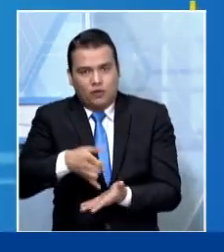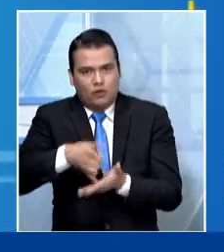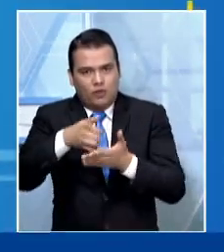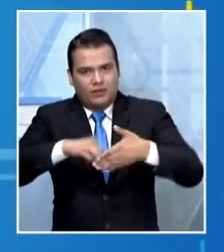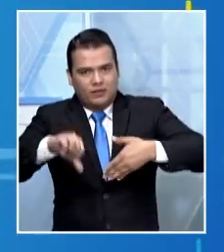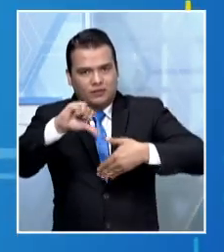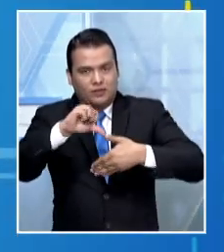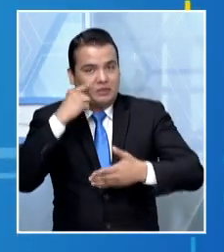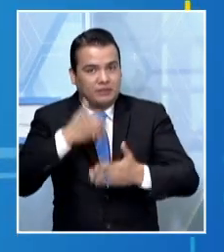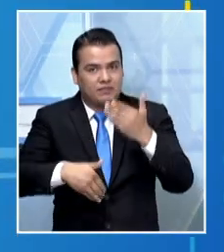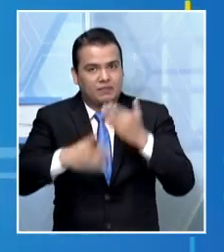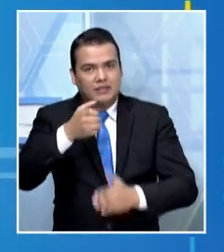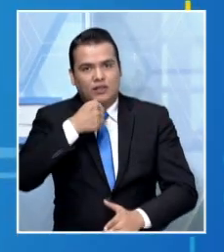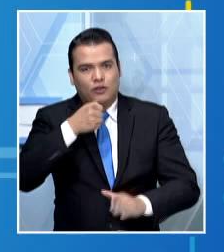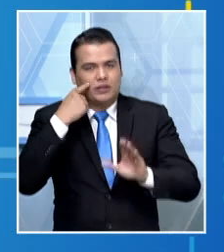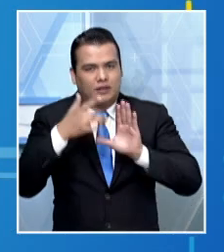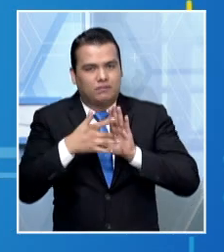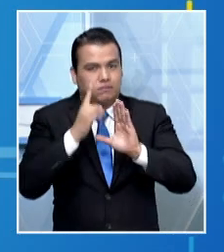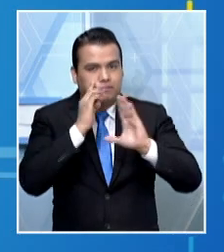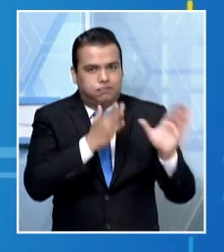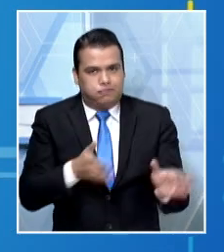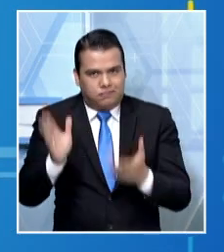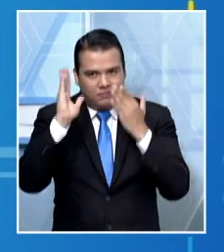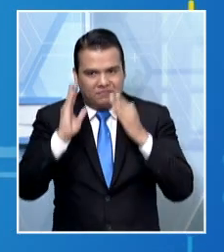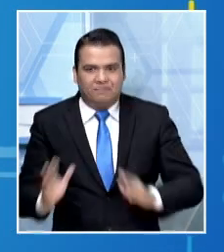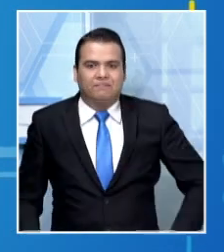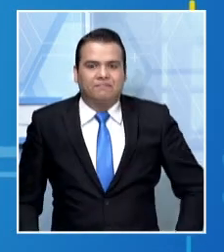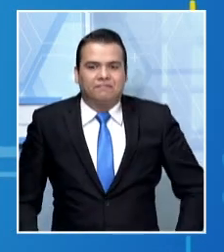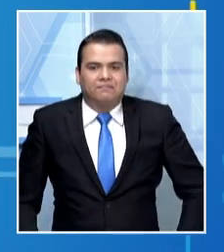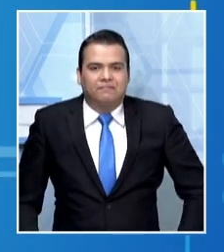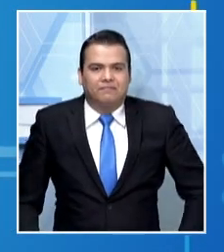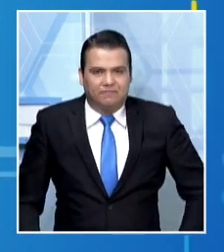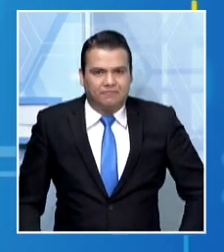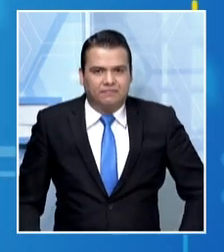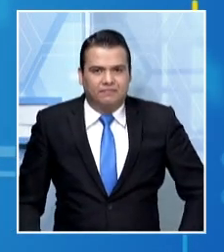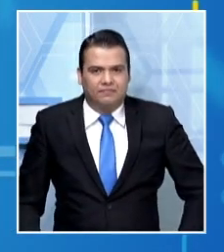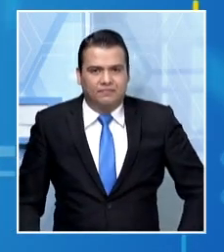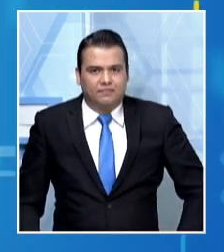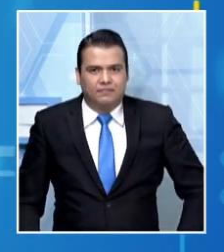90 minutos, el mejor noticiero regional de Colombia.